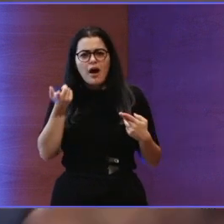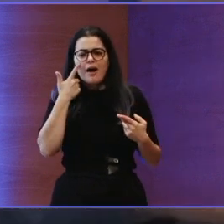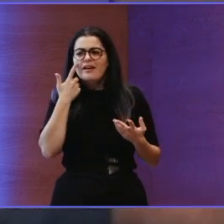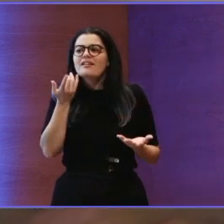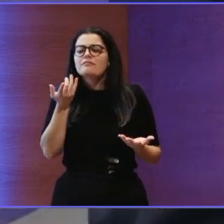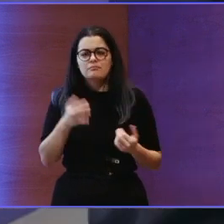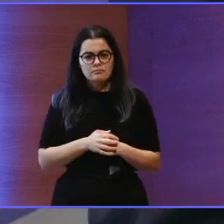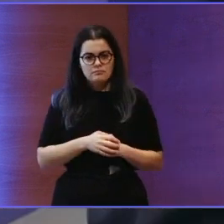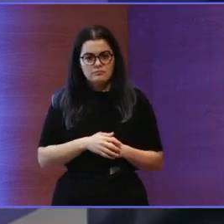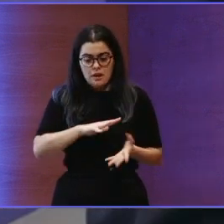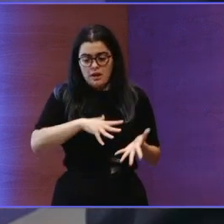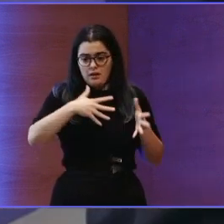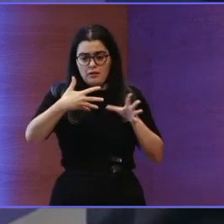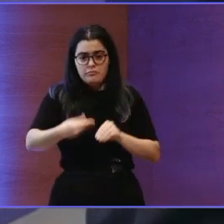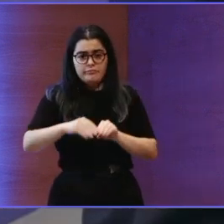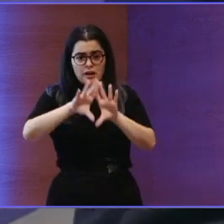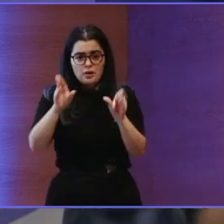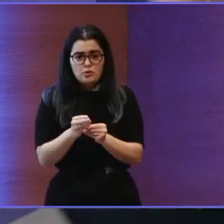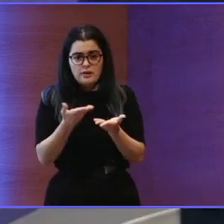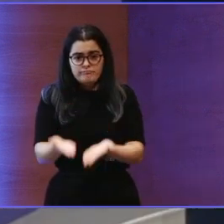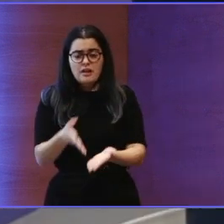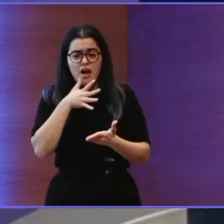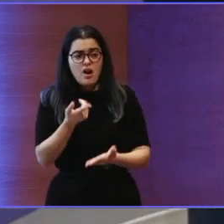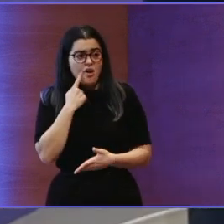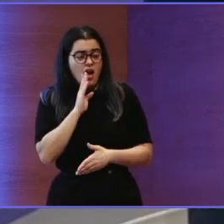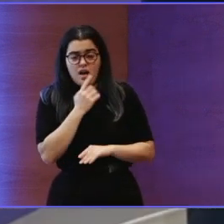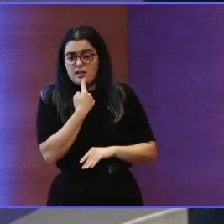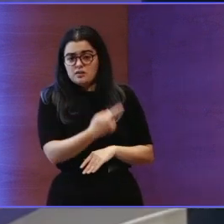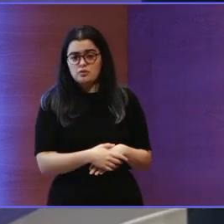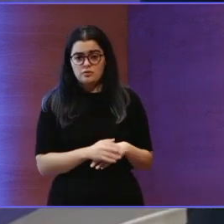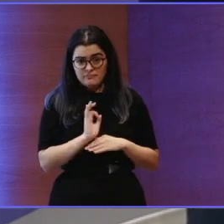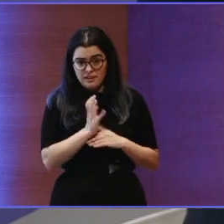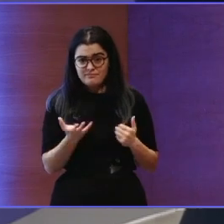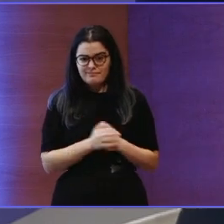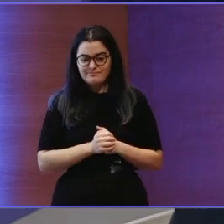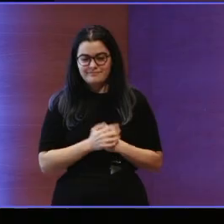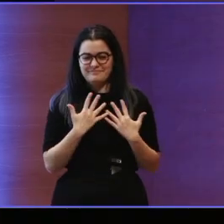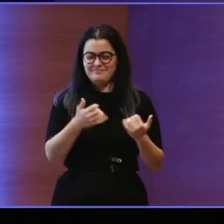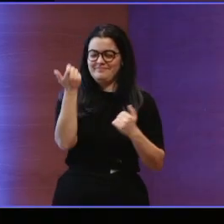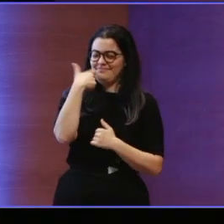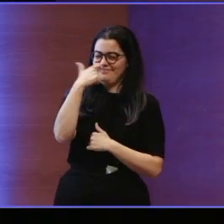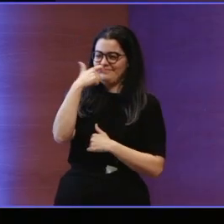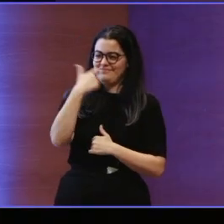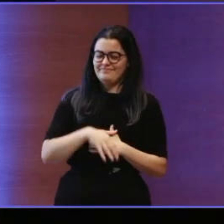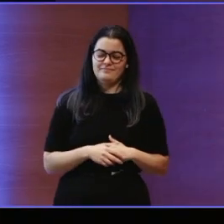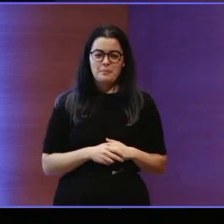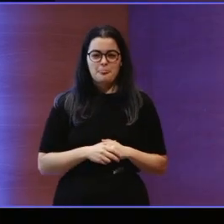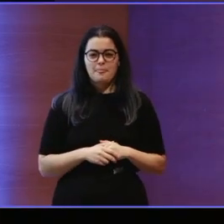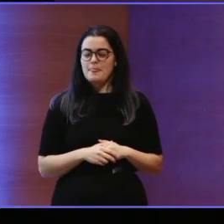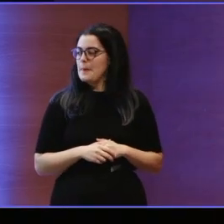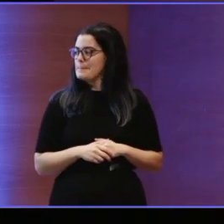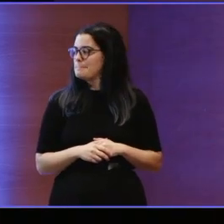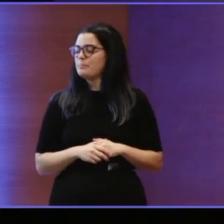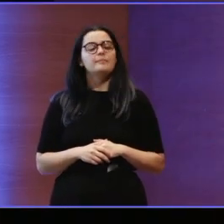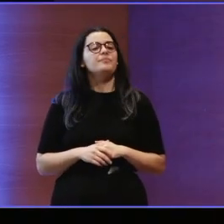pues se traduce en lo que has dcho ahora no eh A ver no no no ha